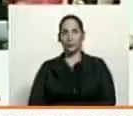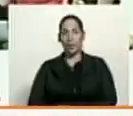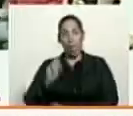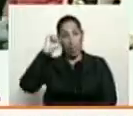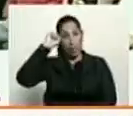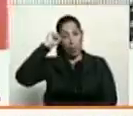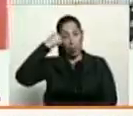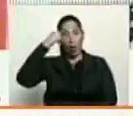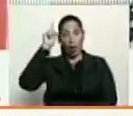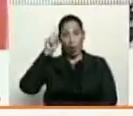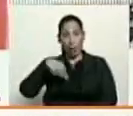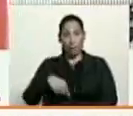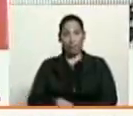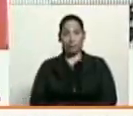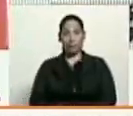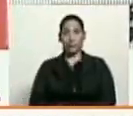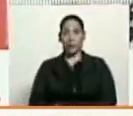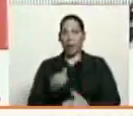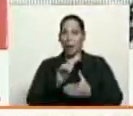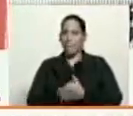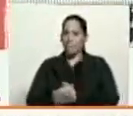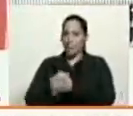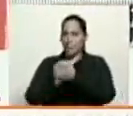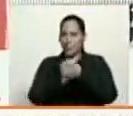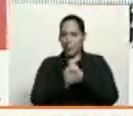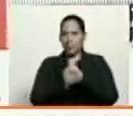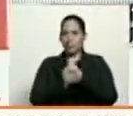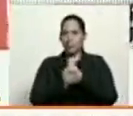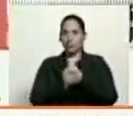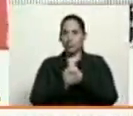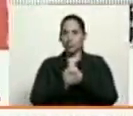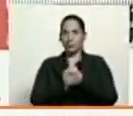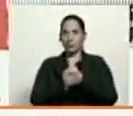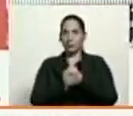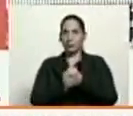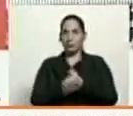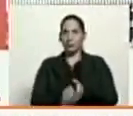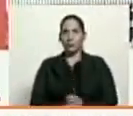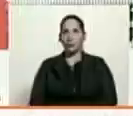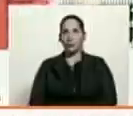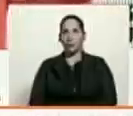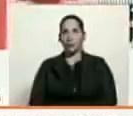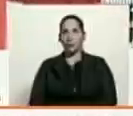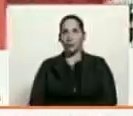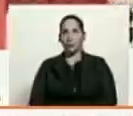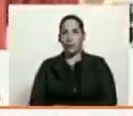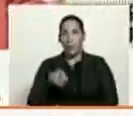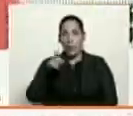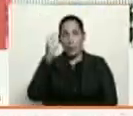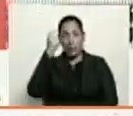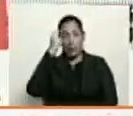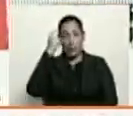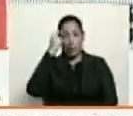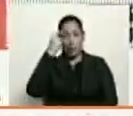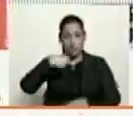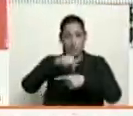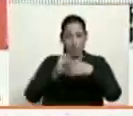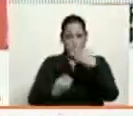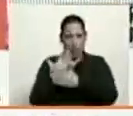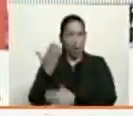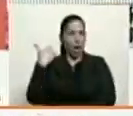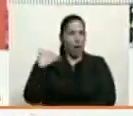Recordemos además, queridos compañeros, que, compañeras, que esa fecha,